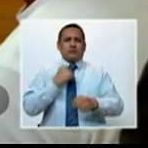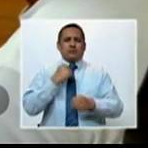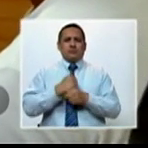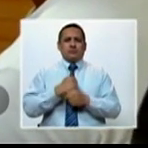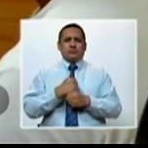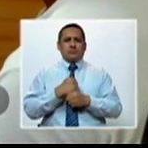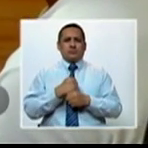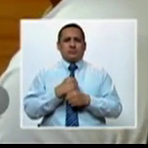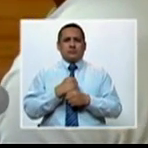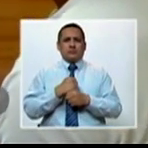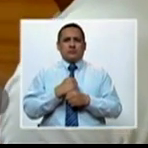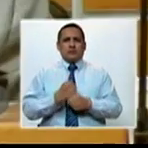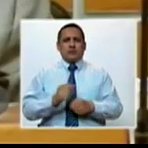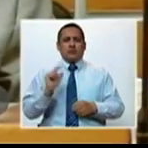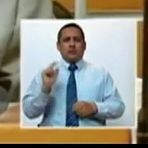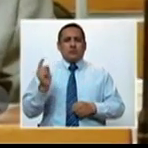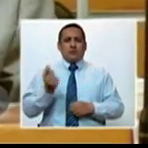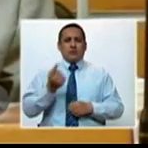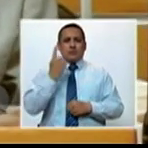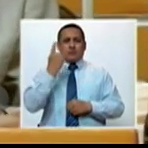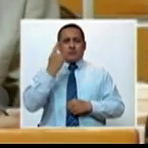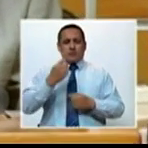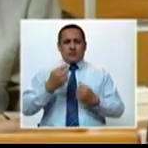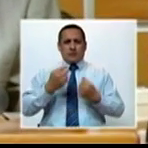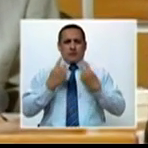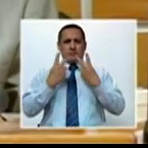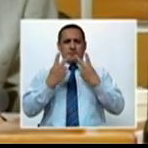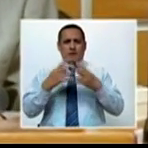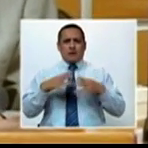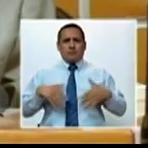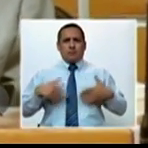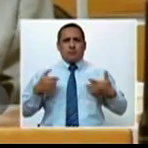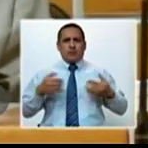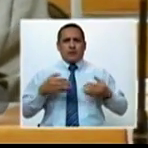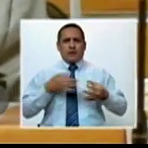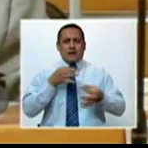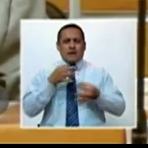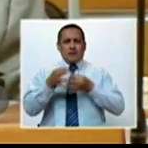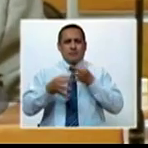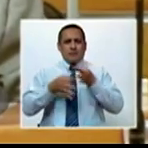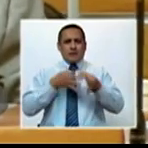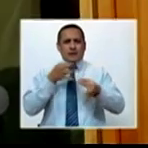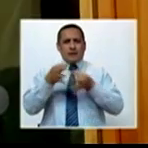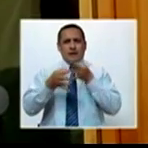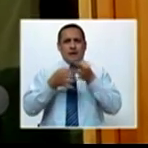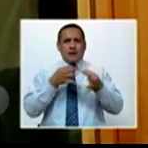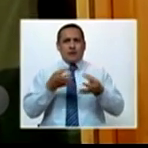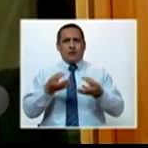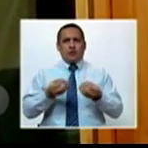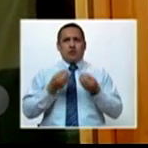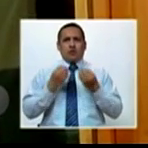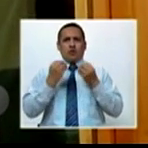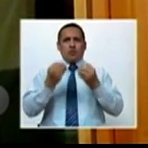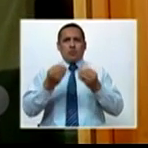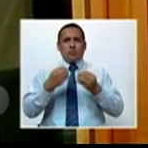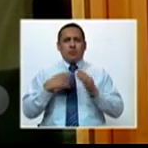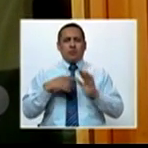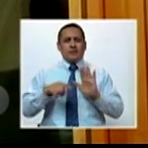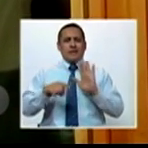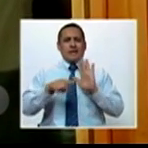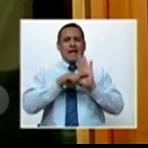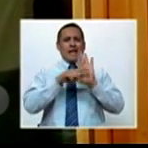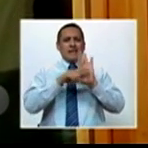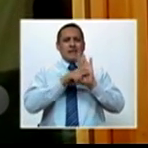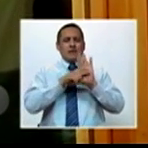romanos. Un principio que podríamos decir o denominar como